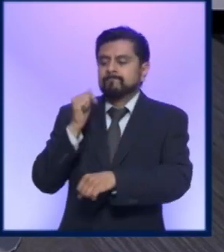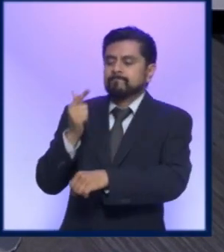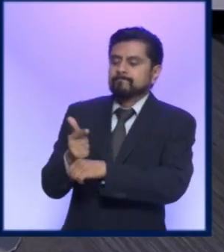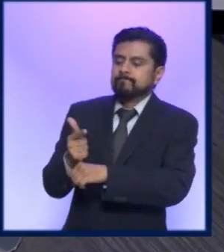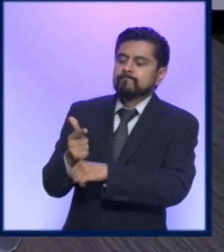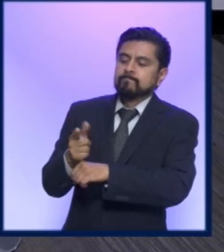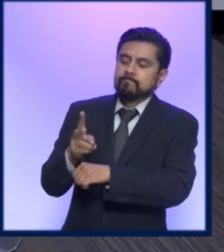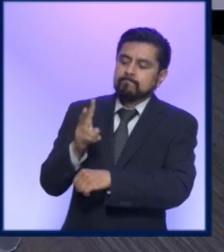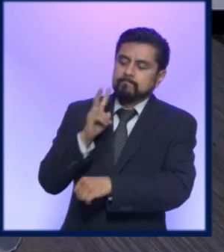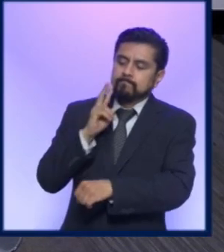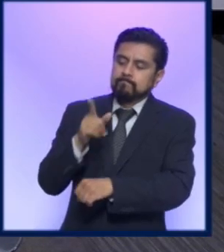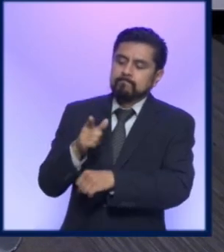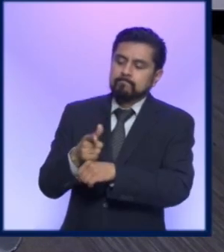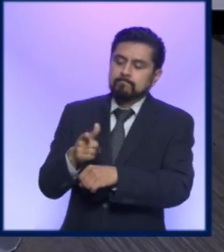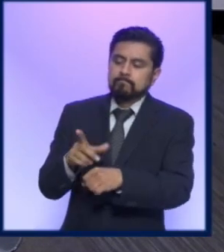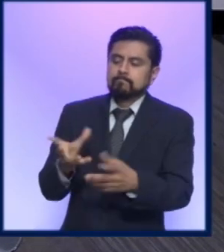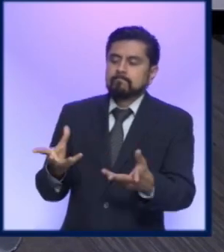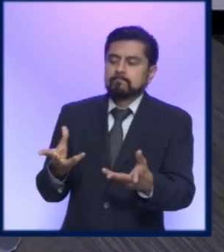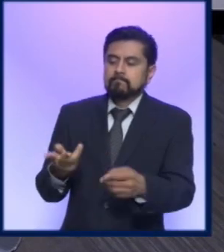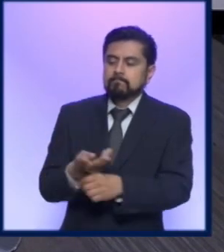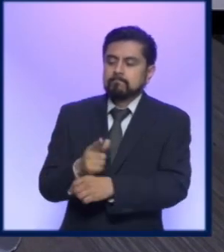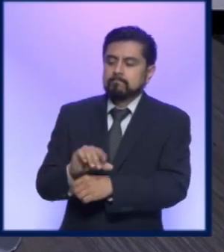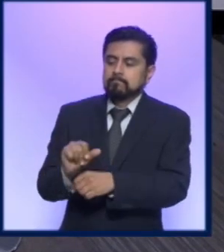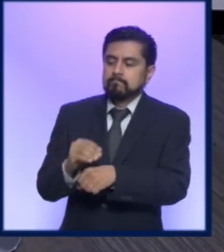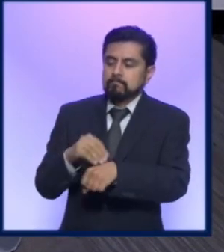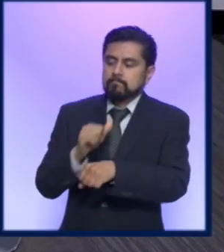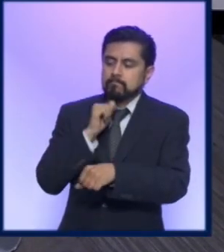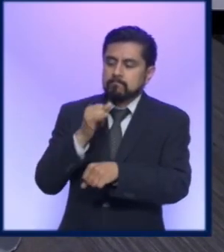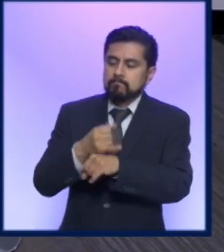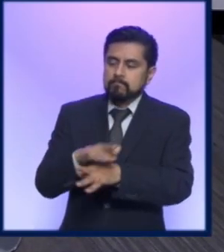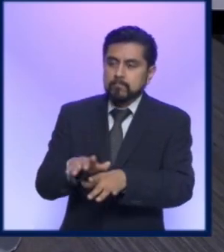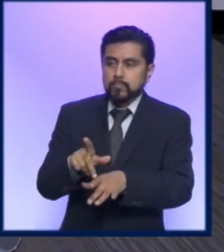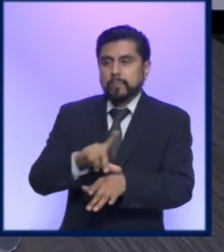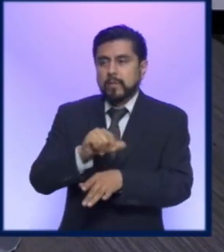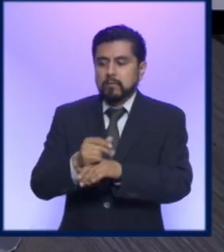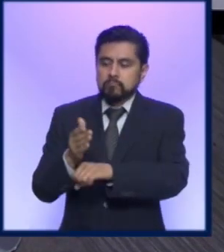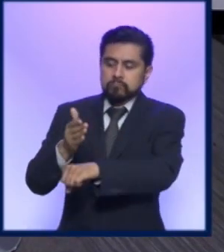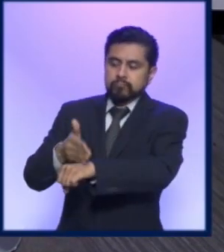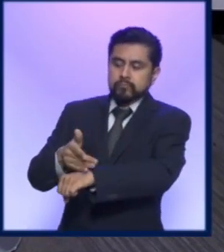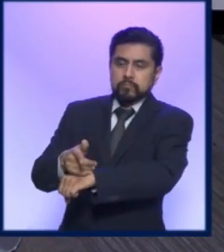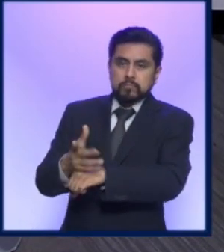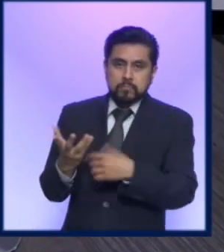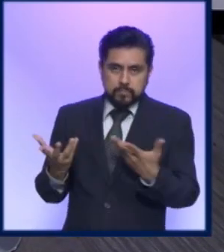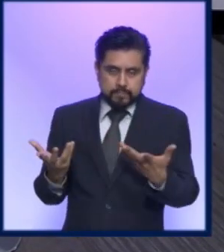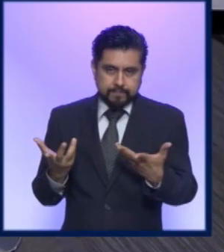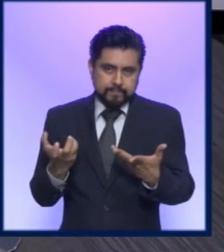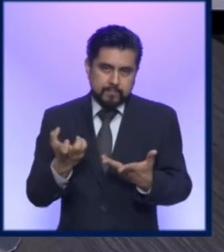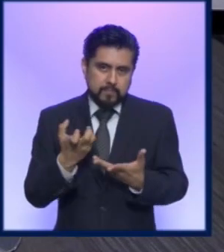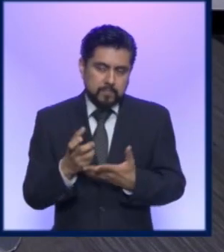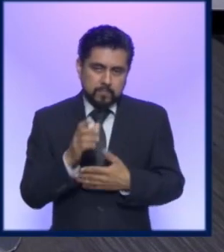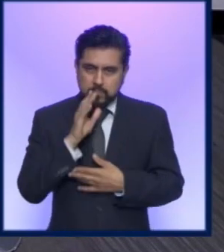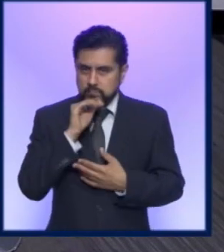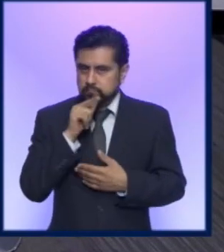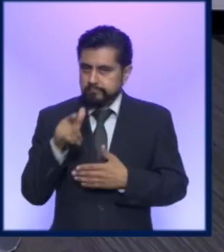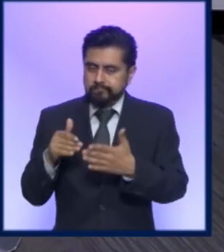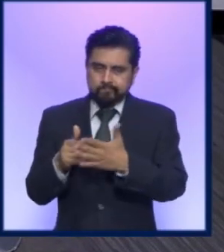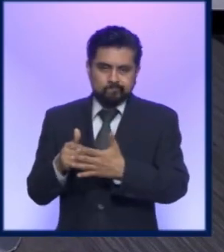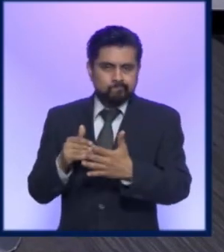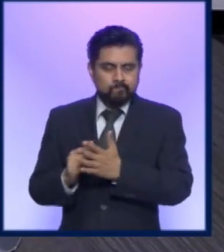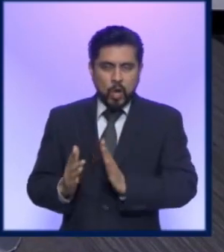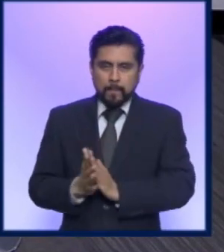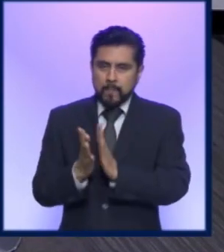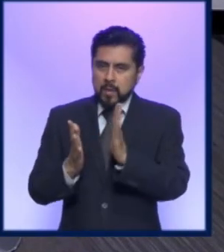advierta esa situación y en su momento que les establezca como sanción Pues que se les prive de la posibilidad de